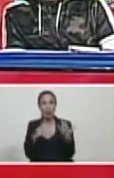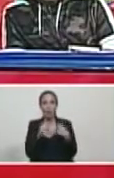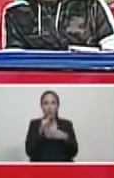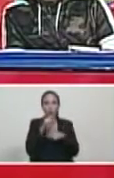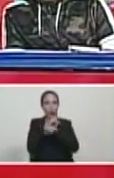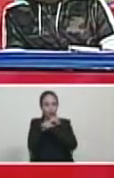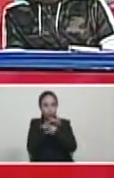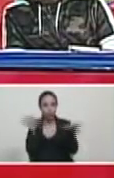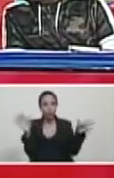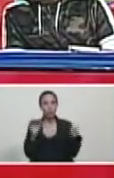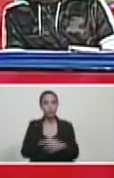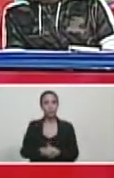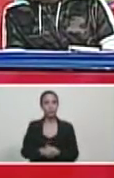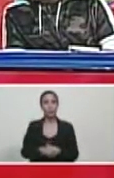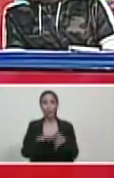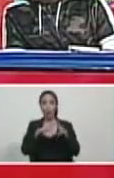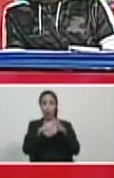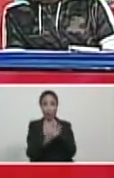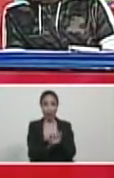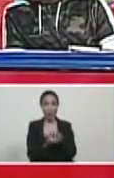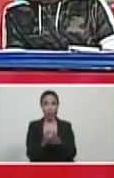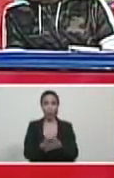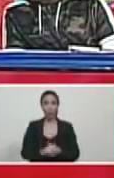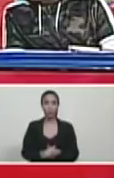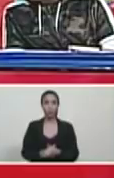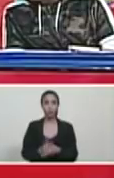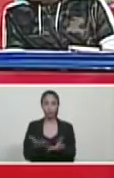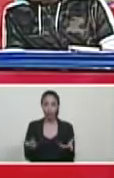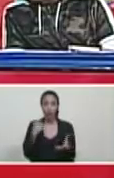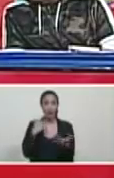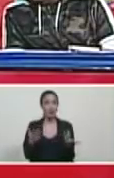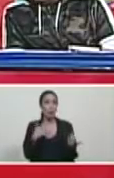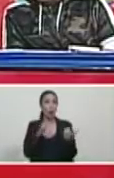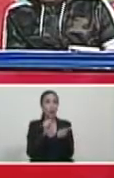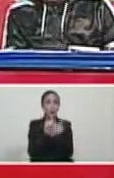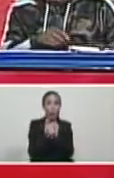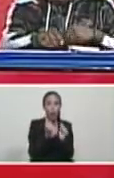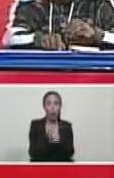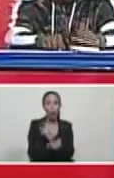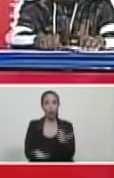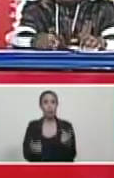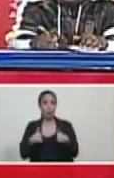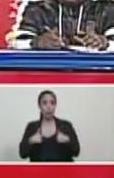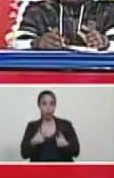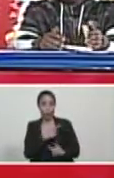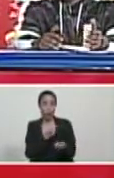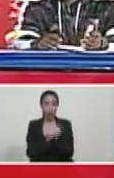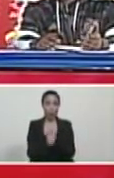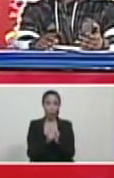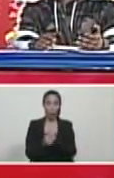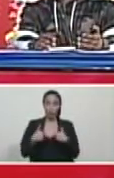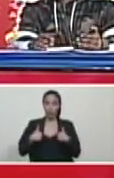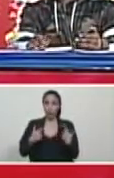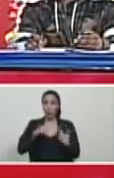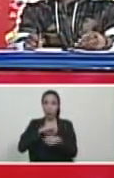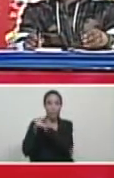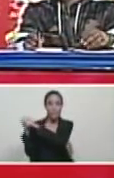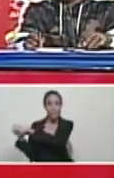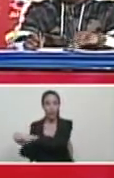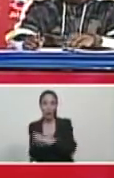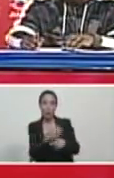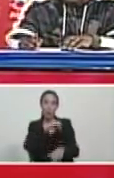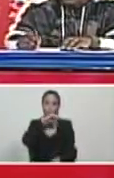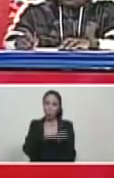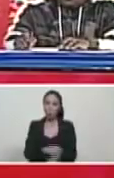en los Sin Techo. Trabajo deportivo. Yo era buen deportista, era buen beisbolista